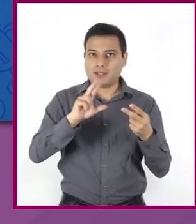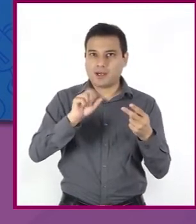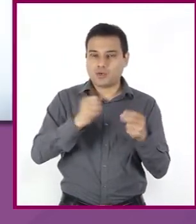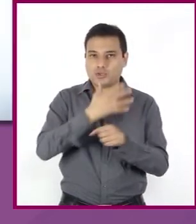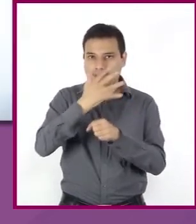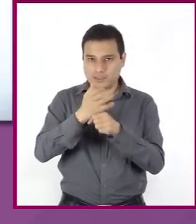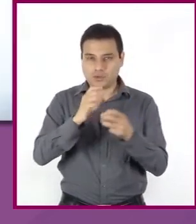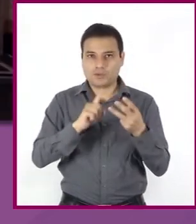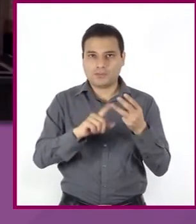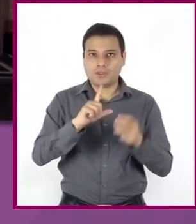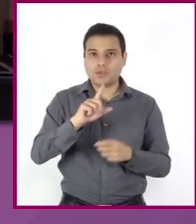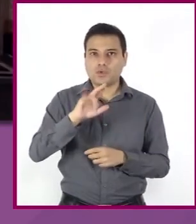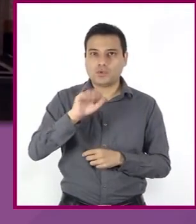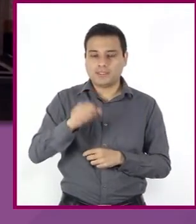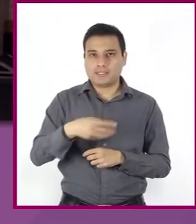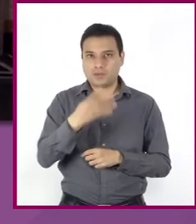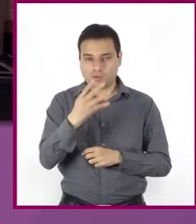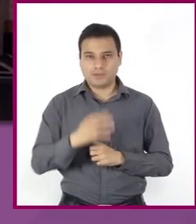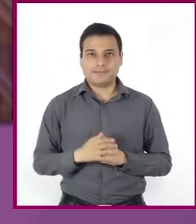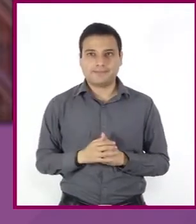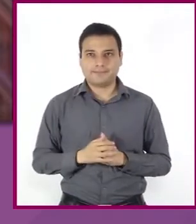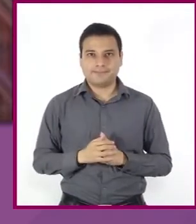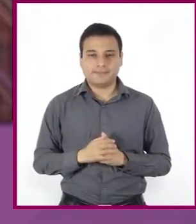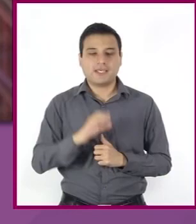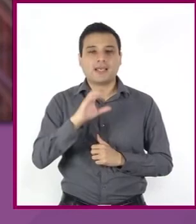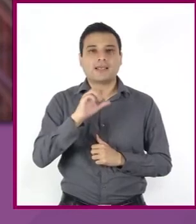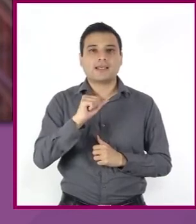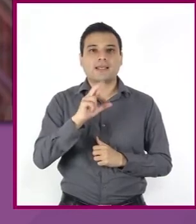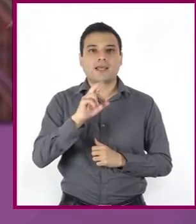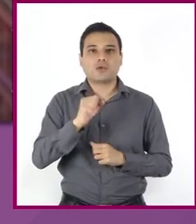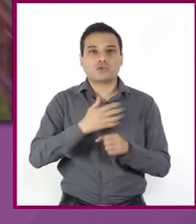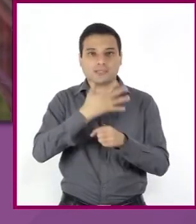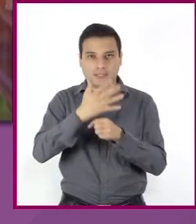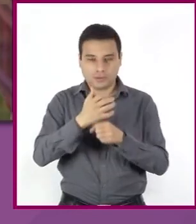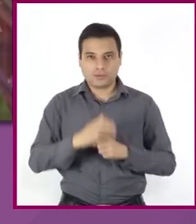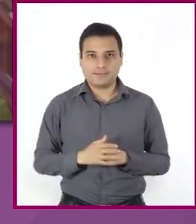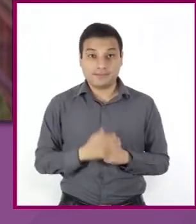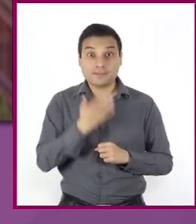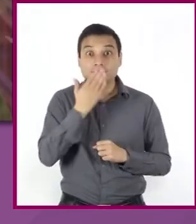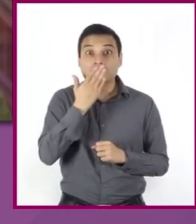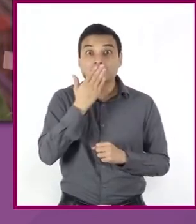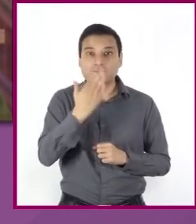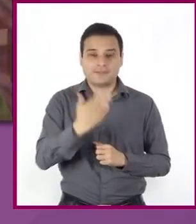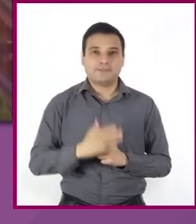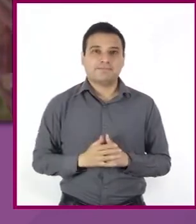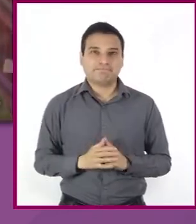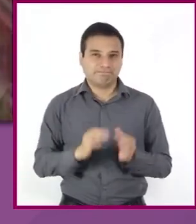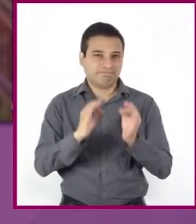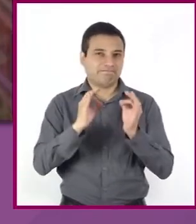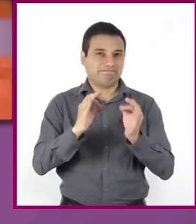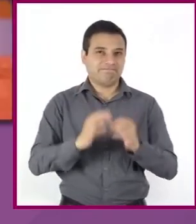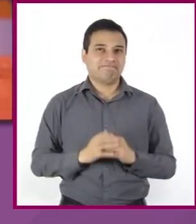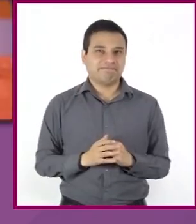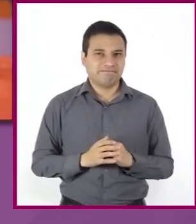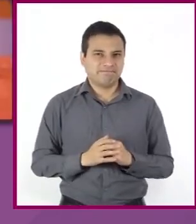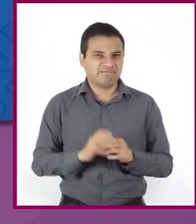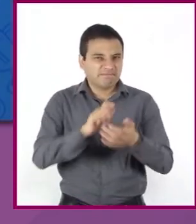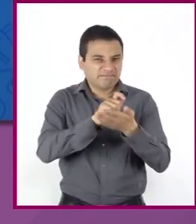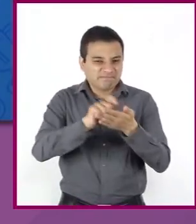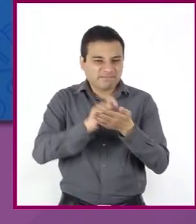Luis XIV. Carlos V. ¡Bien contestado! El mensaje